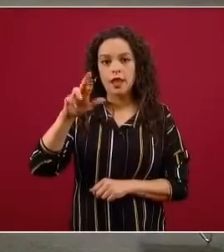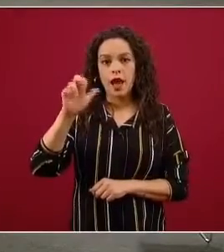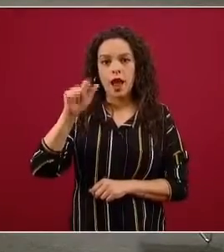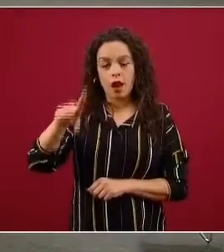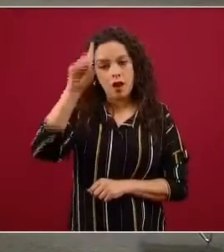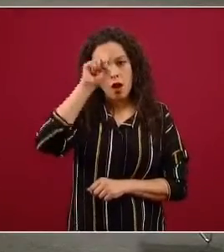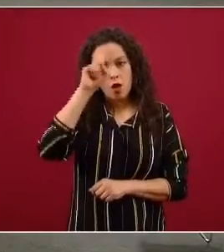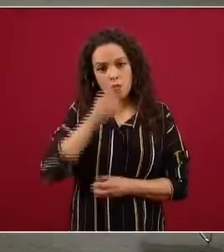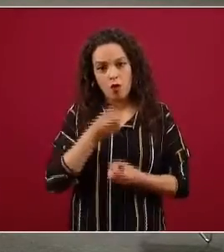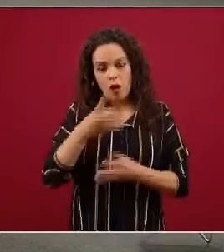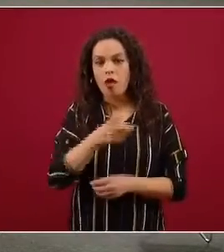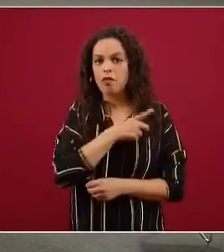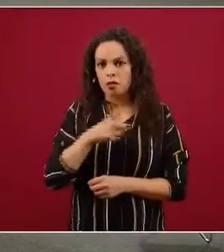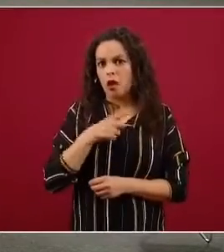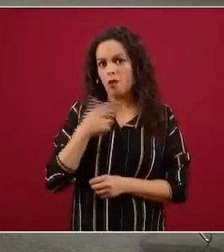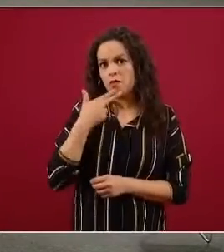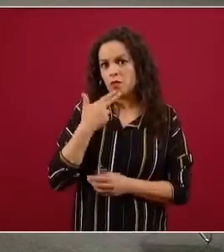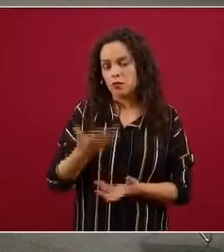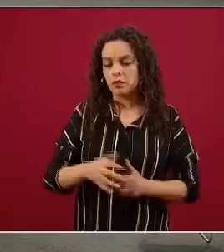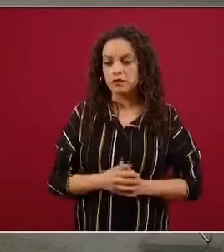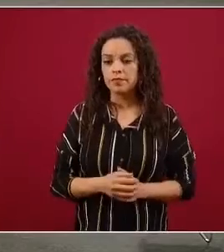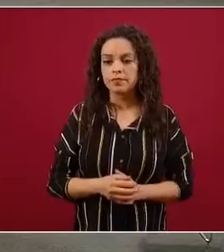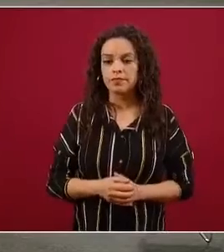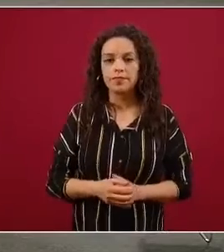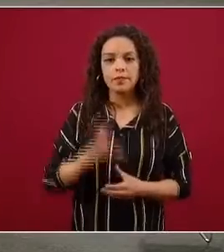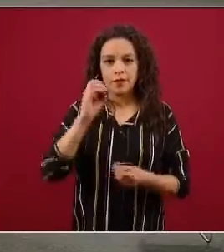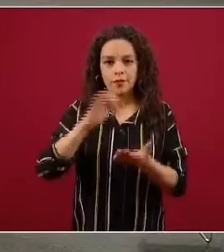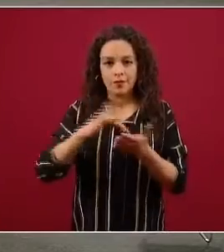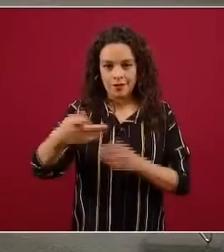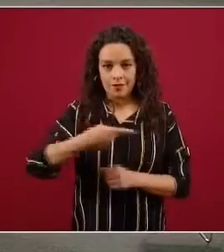sus preguntas. Sobre esto que nos relata,